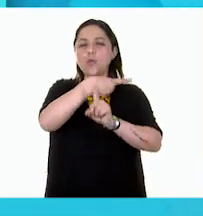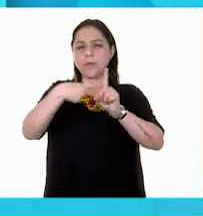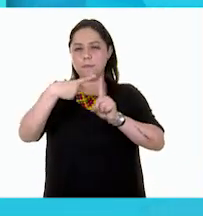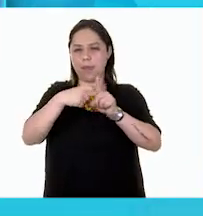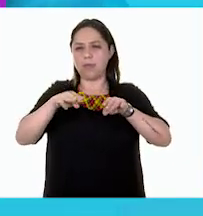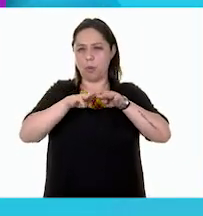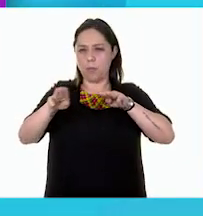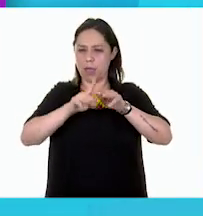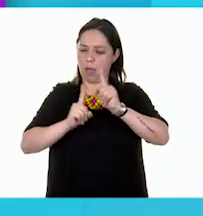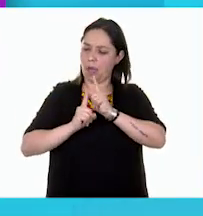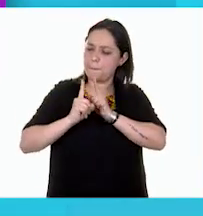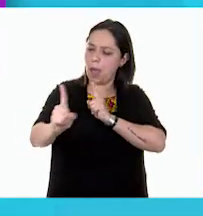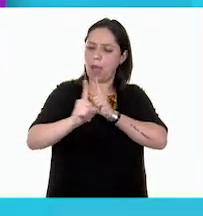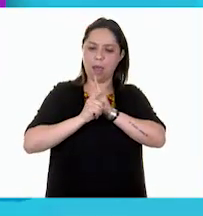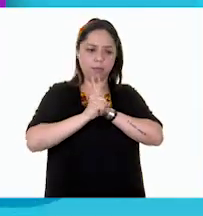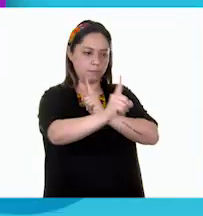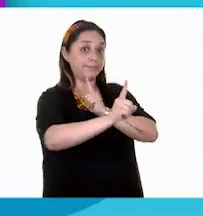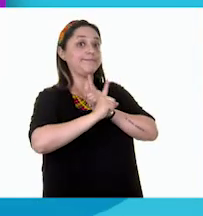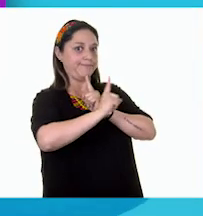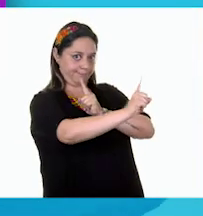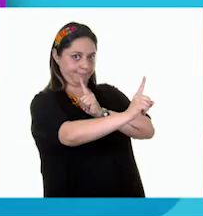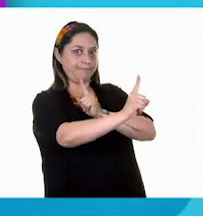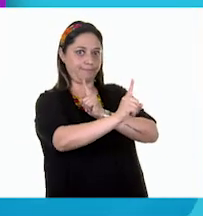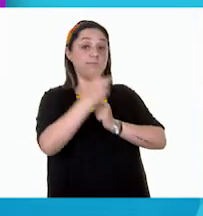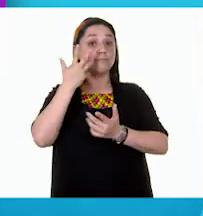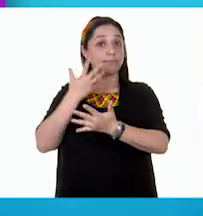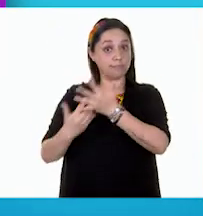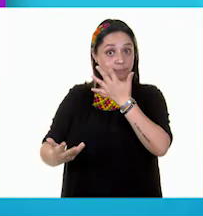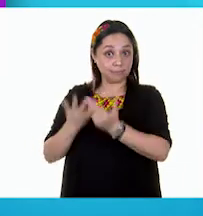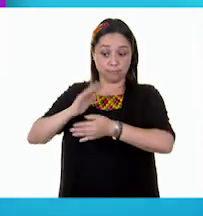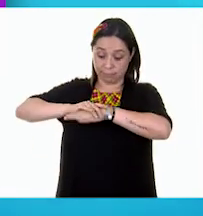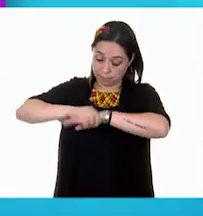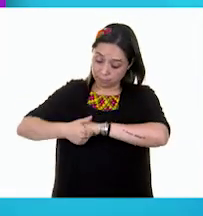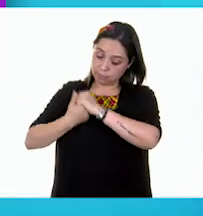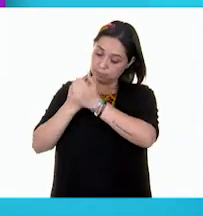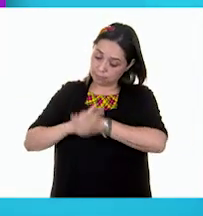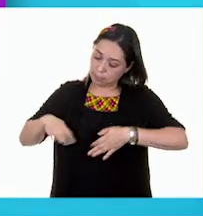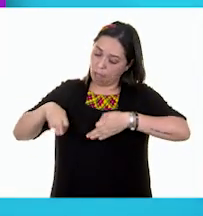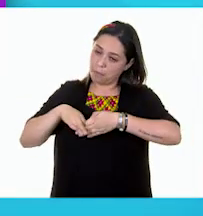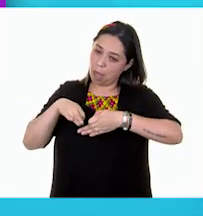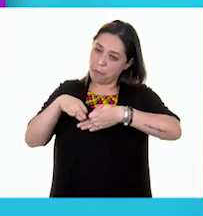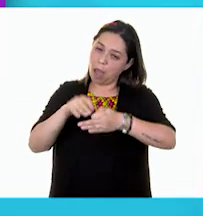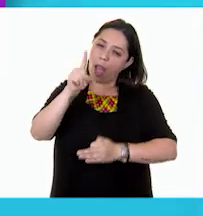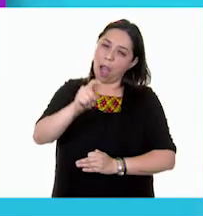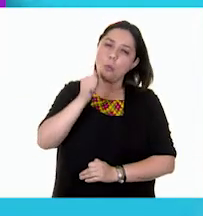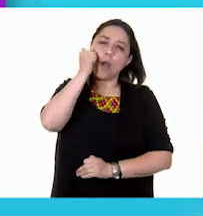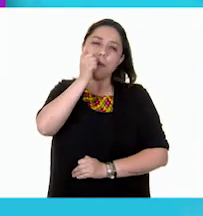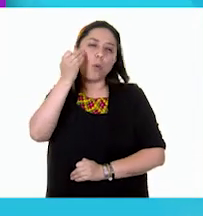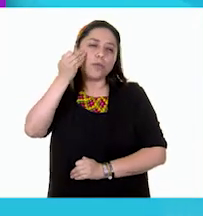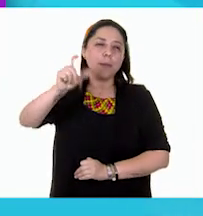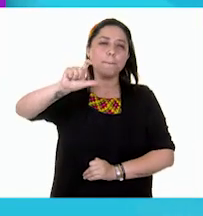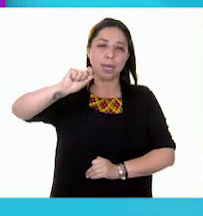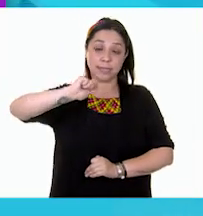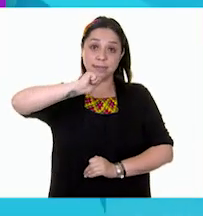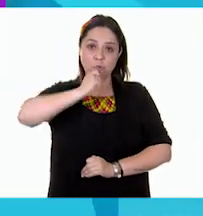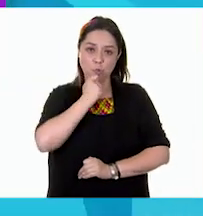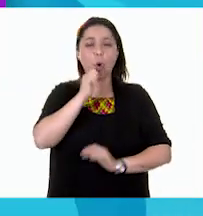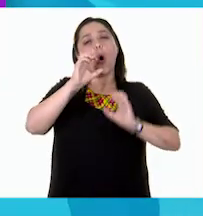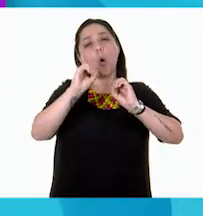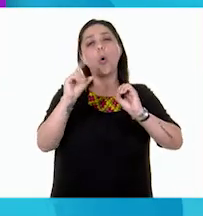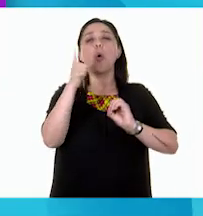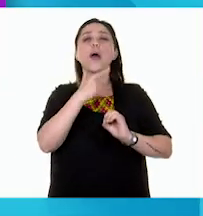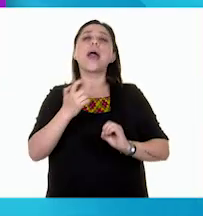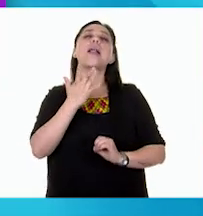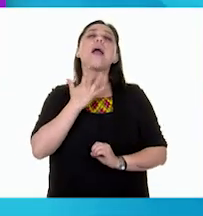y medio entre tú y los demás. Lávate las manos muy seguido con agua y jabón por lo menos durante 20 segundos o aplica